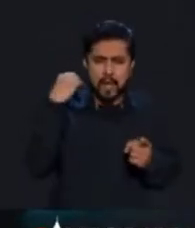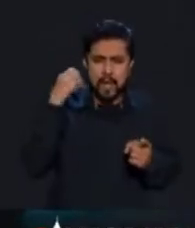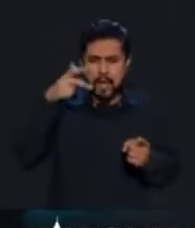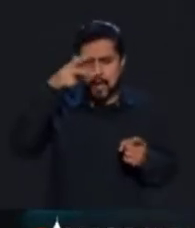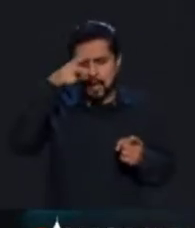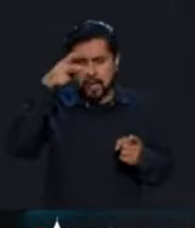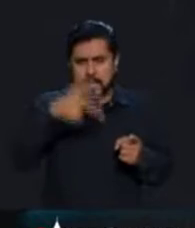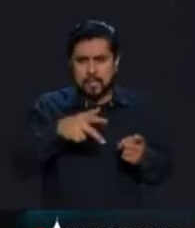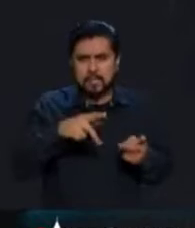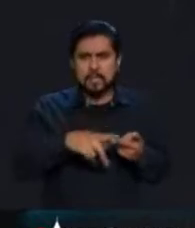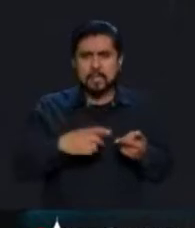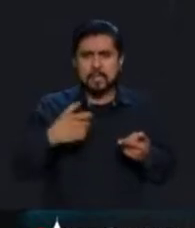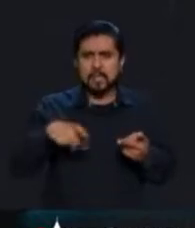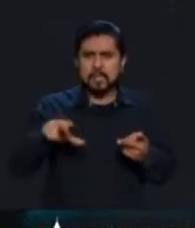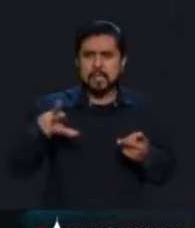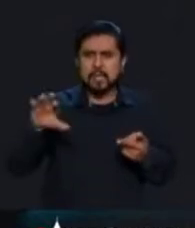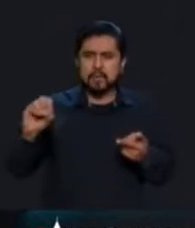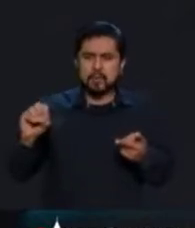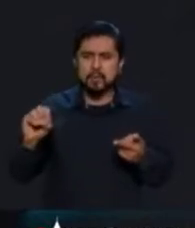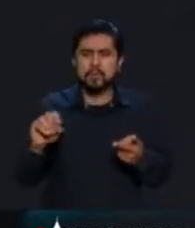Hidalgo, Quintana Roo,